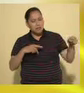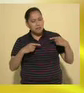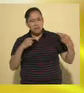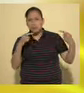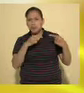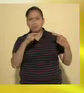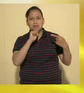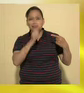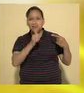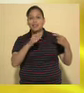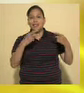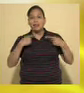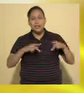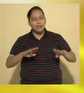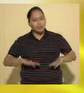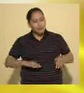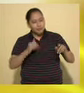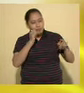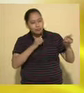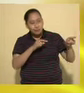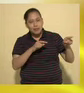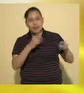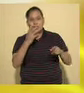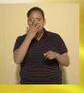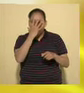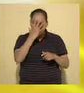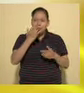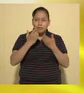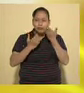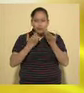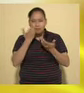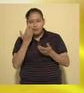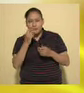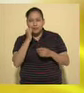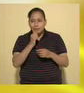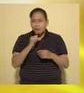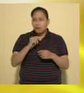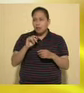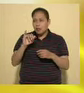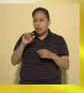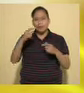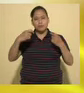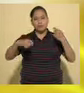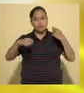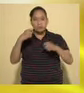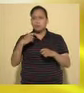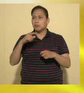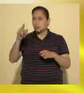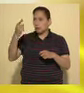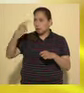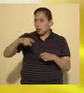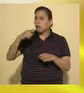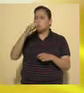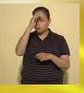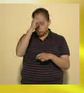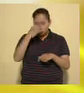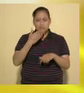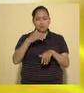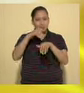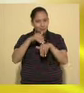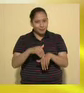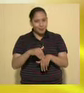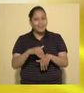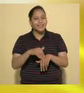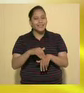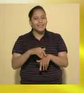chocar, es gente más o menos tímida, insegura, que se deje imponer por tu carácter, ¿sí me